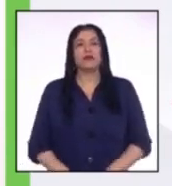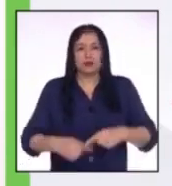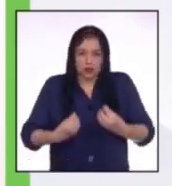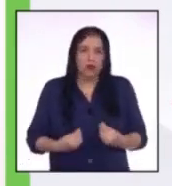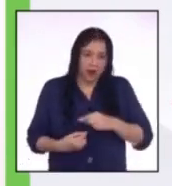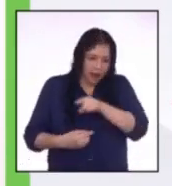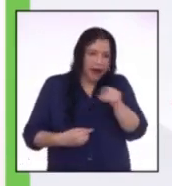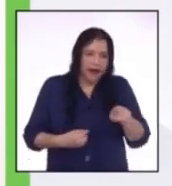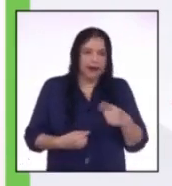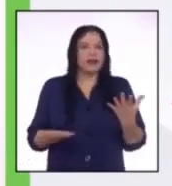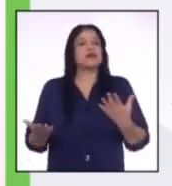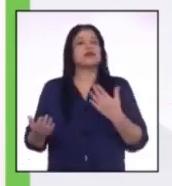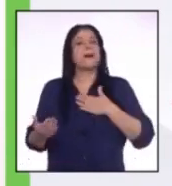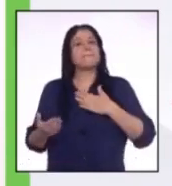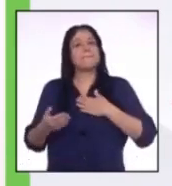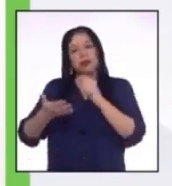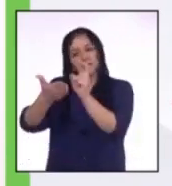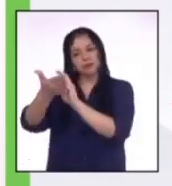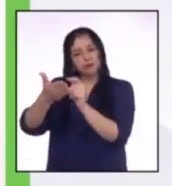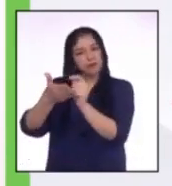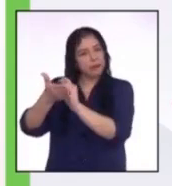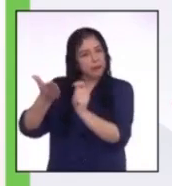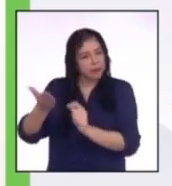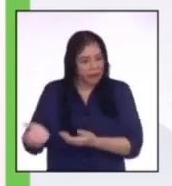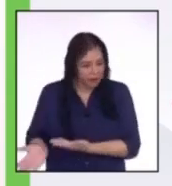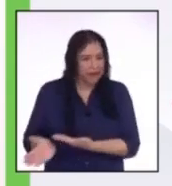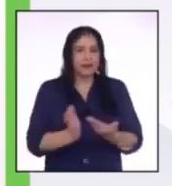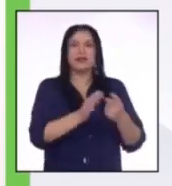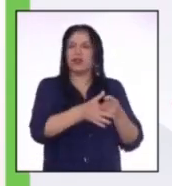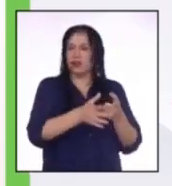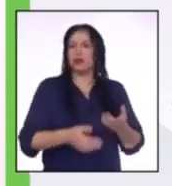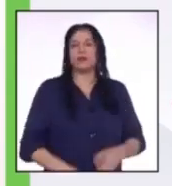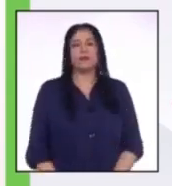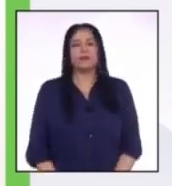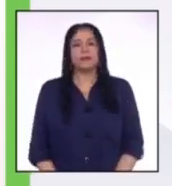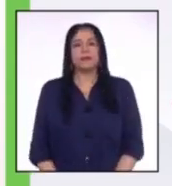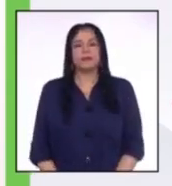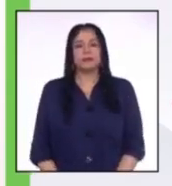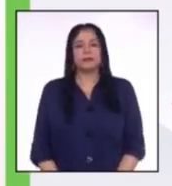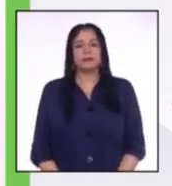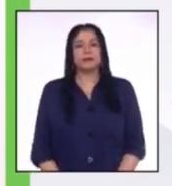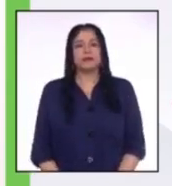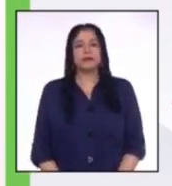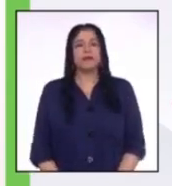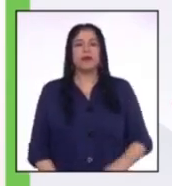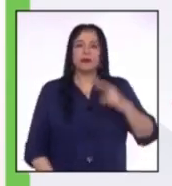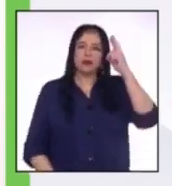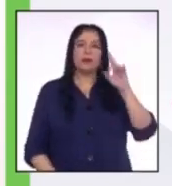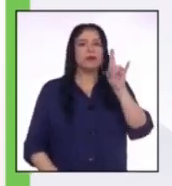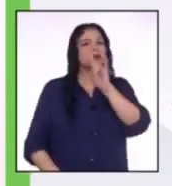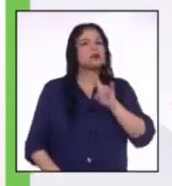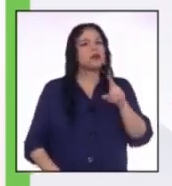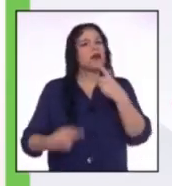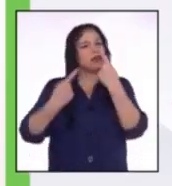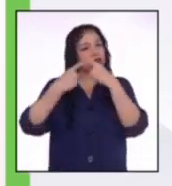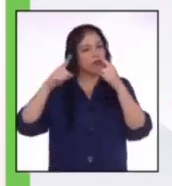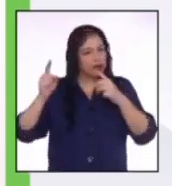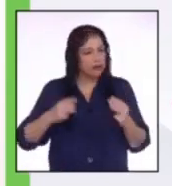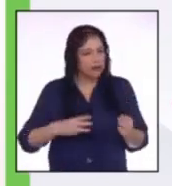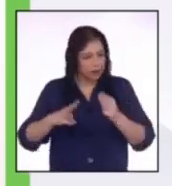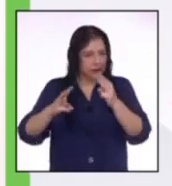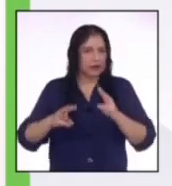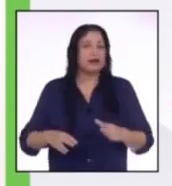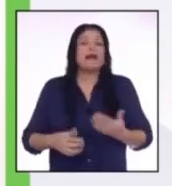ellos a quienes debo hacer llegar mi texto instructivo para eso usaremos los medios de los